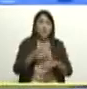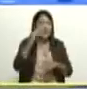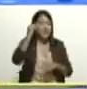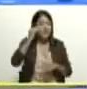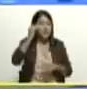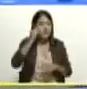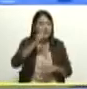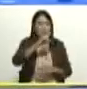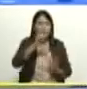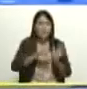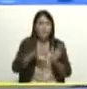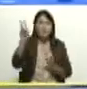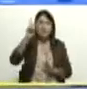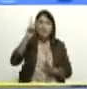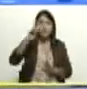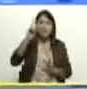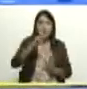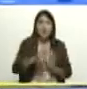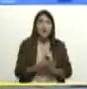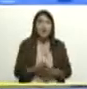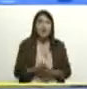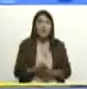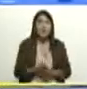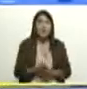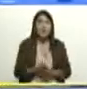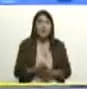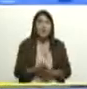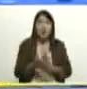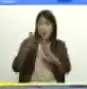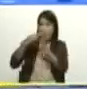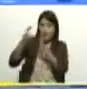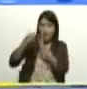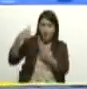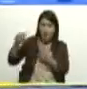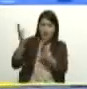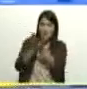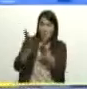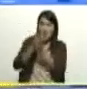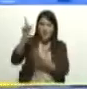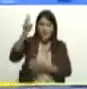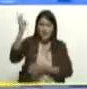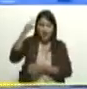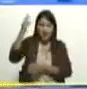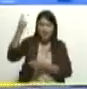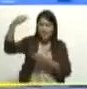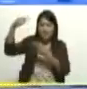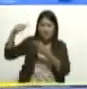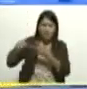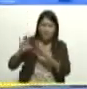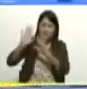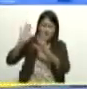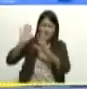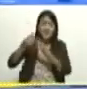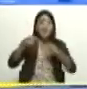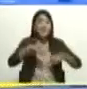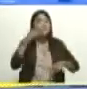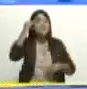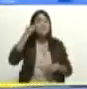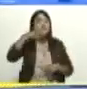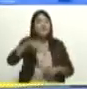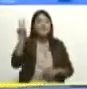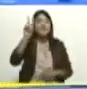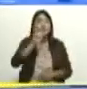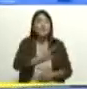nacional venezolana, que no es importado de escuelas, ni de Chicago Boys, ni de nada. Es nuestro pensamiento